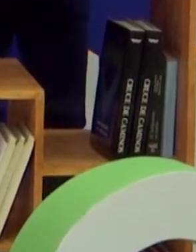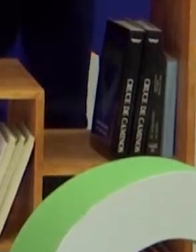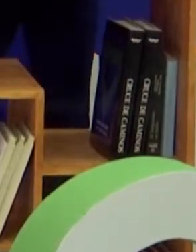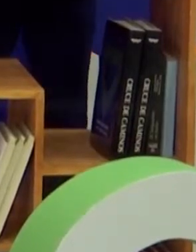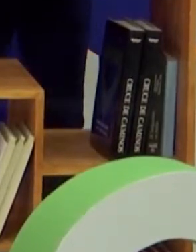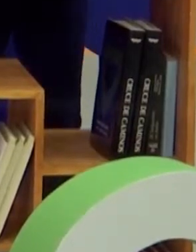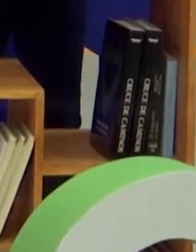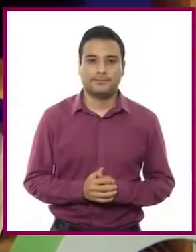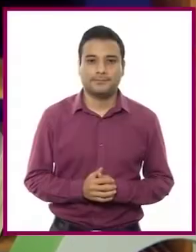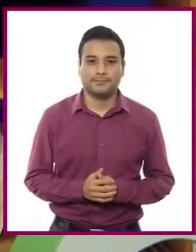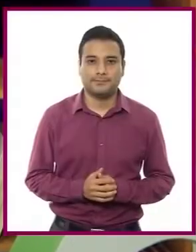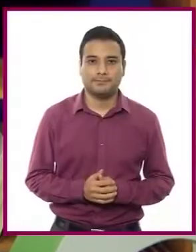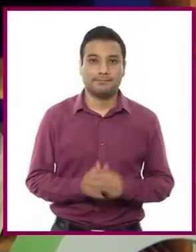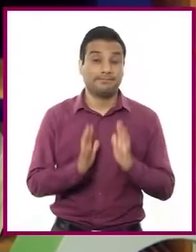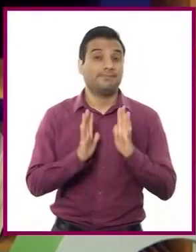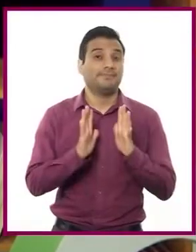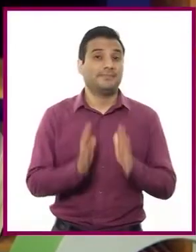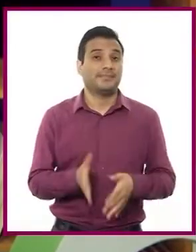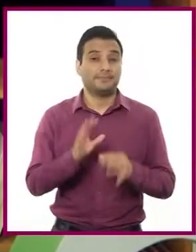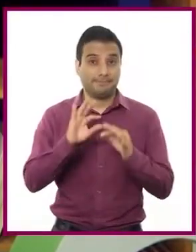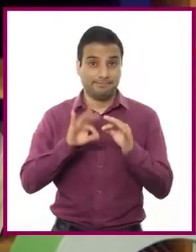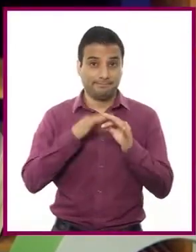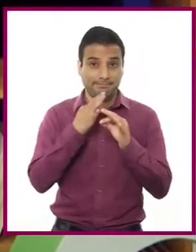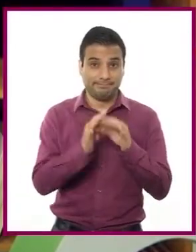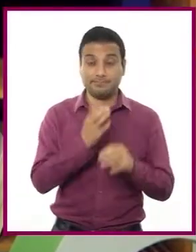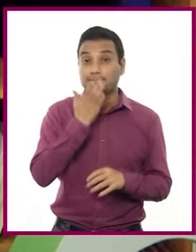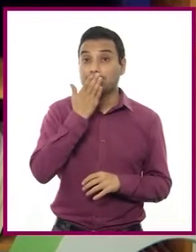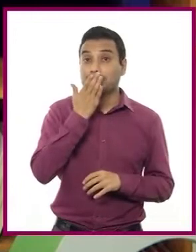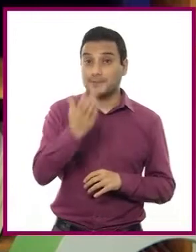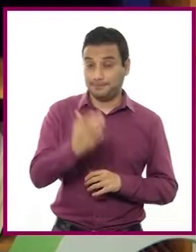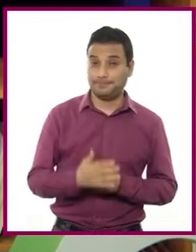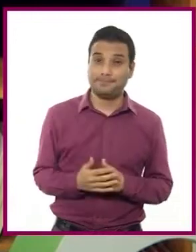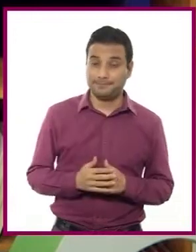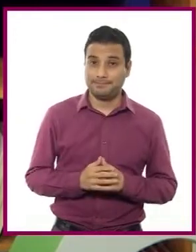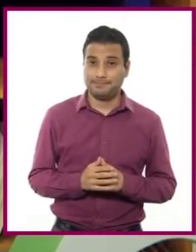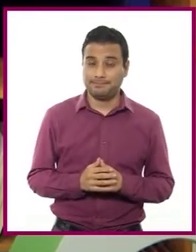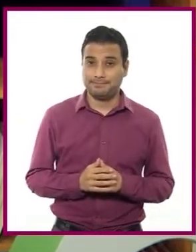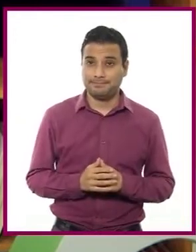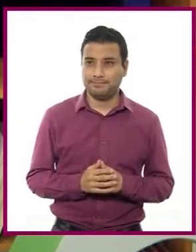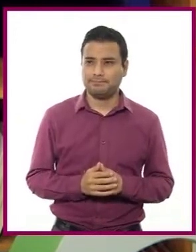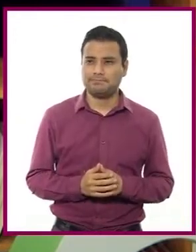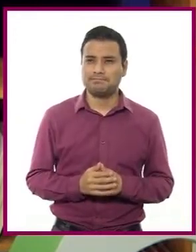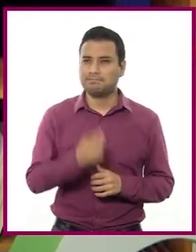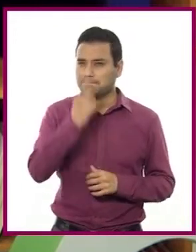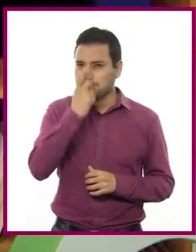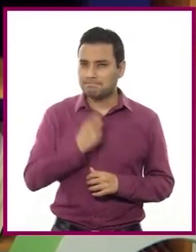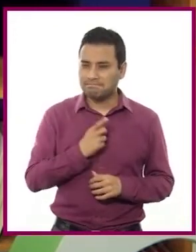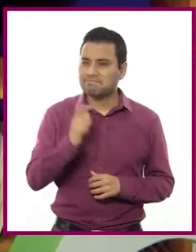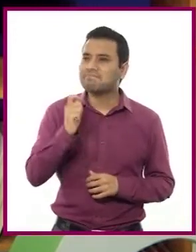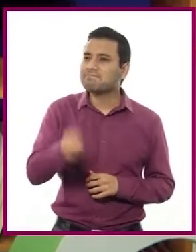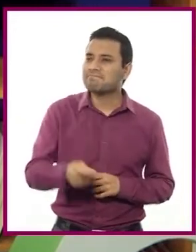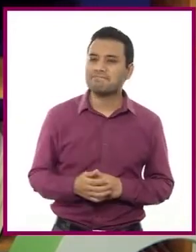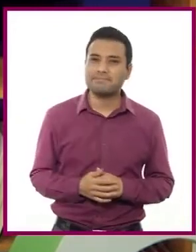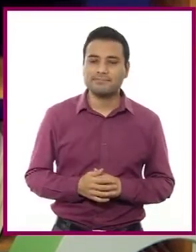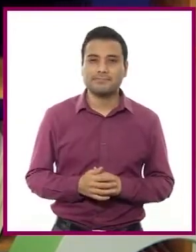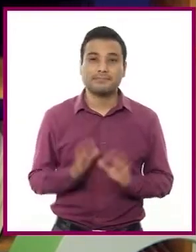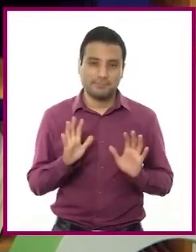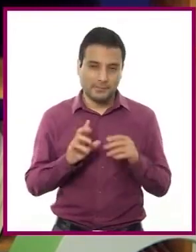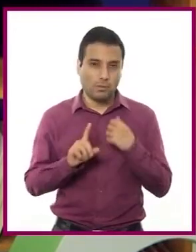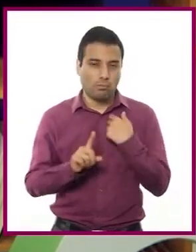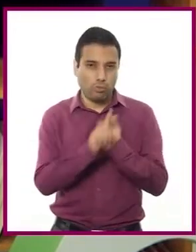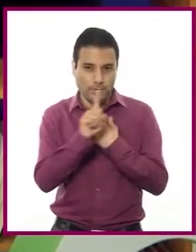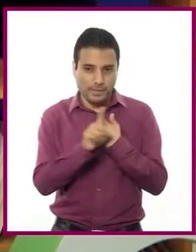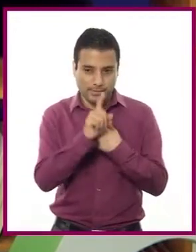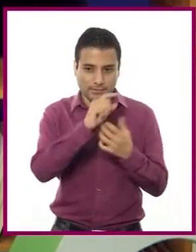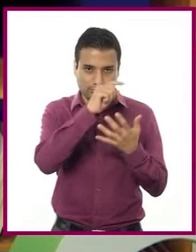Listo, ya terminé, profesor. Muy bien, ¿te parece si lees lo que escribiste? Algunos de los